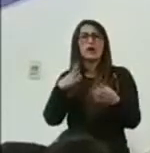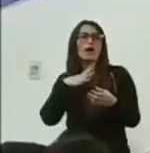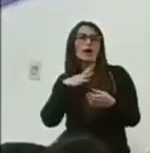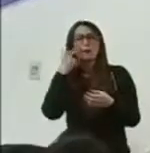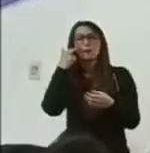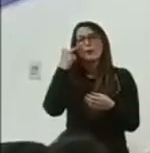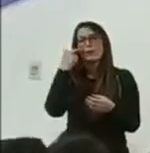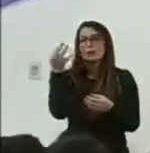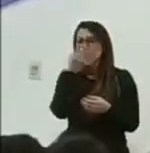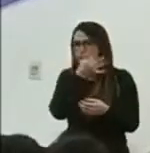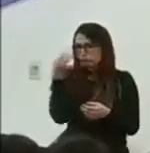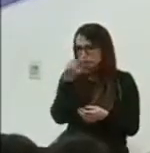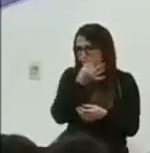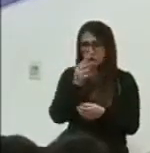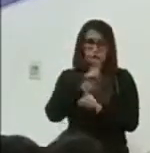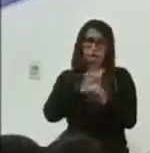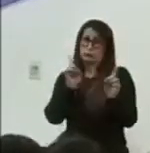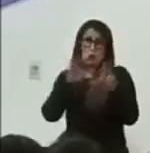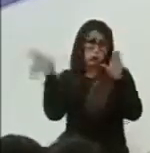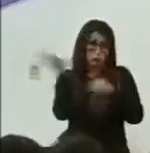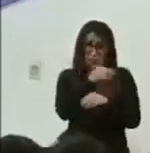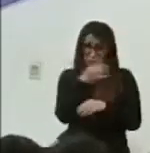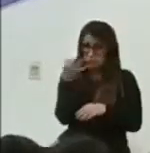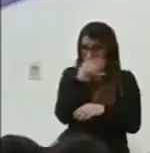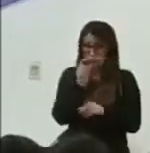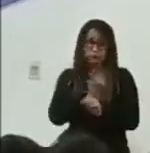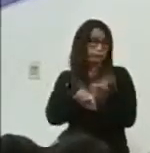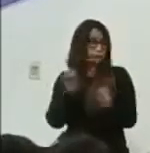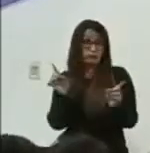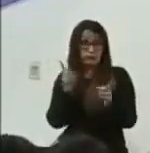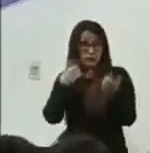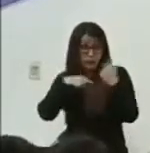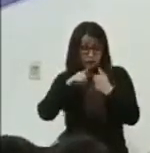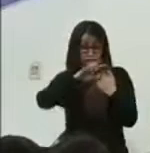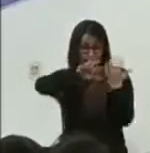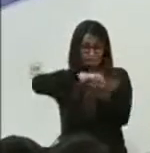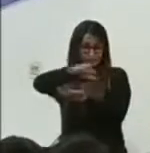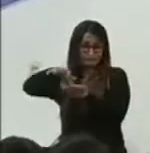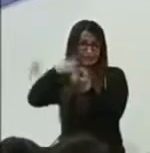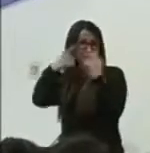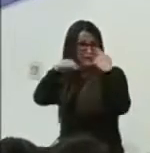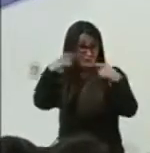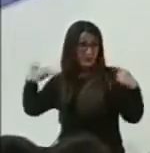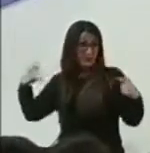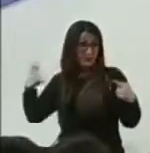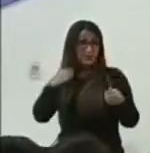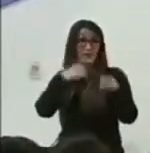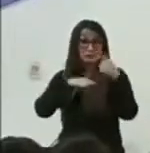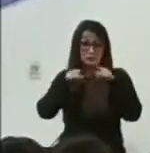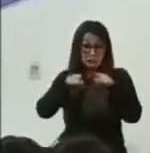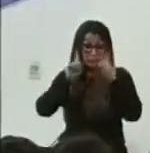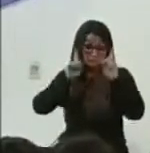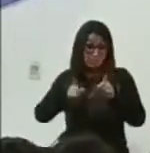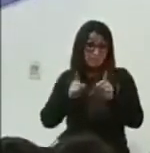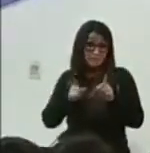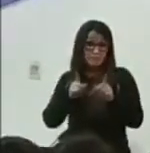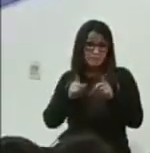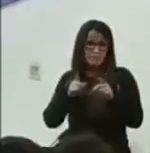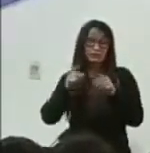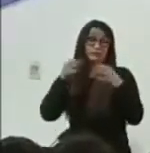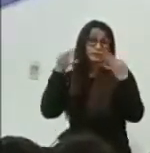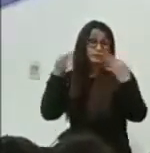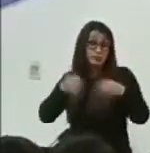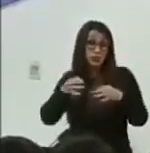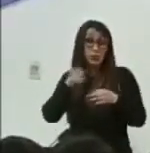tienen un problema de adicción? No todos. Es compleja la cosa. Y eso mismo